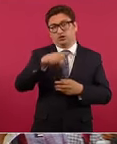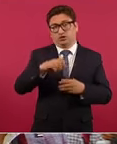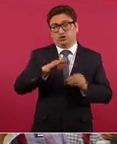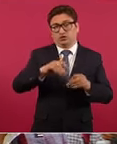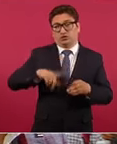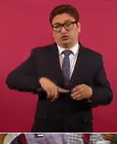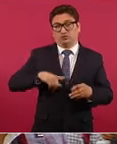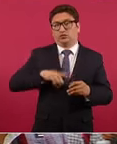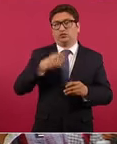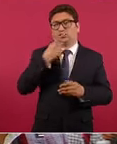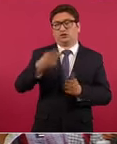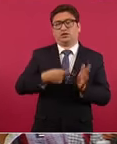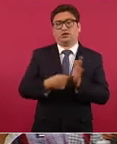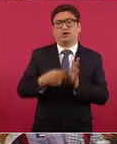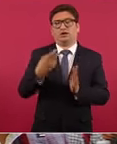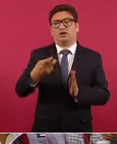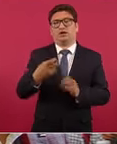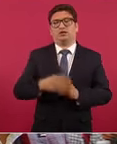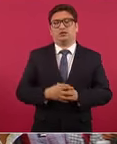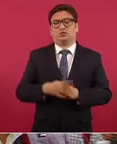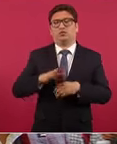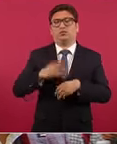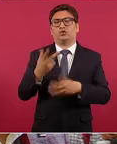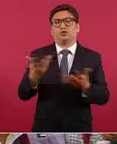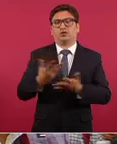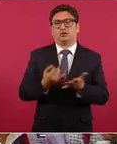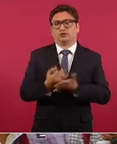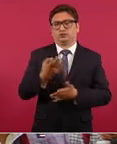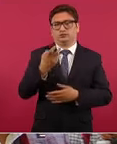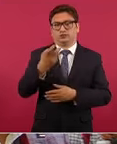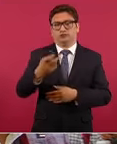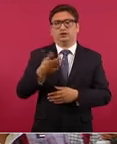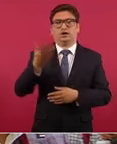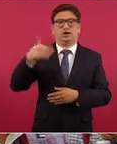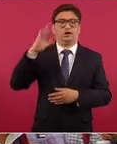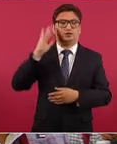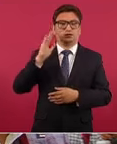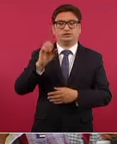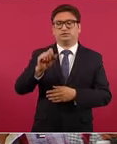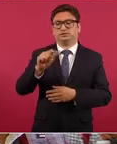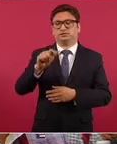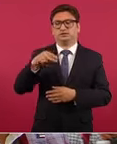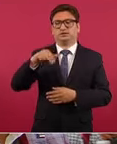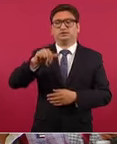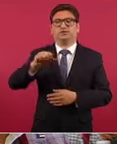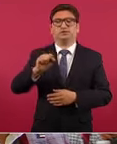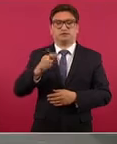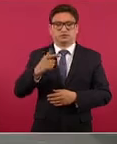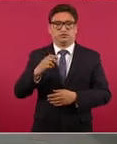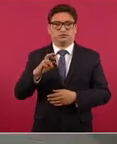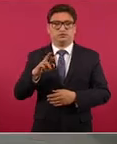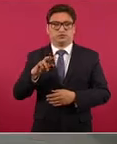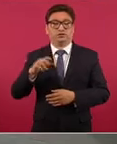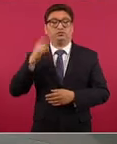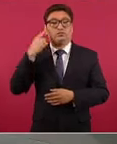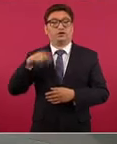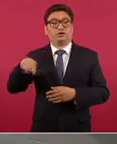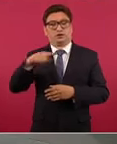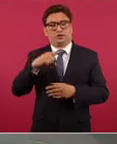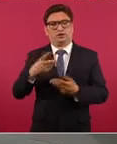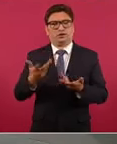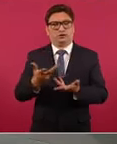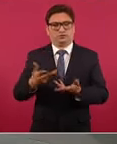justifica la acción que tomó en ese entonces salinas de gortari para ejecutar